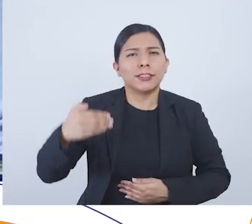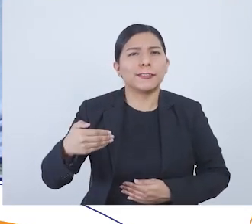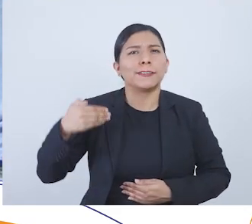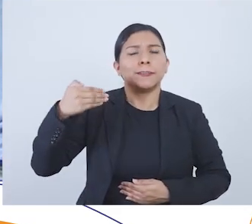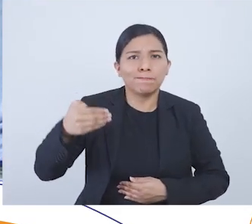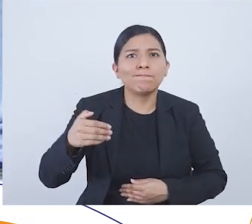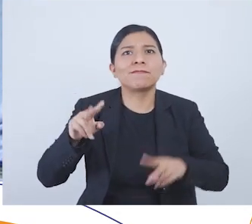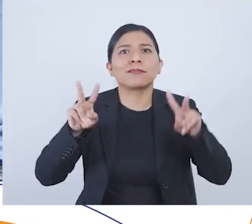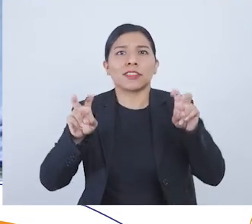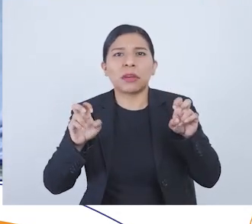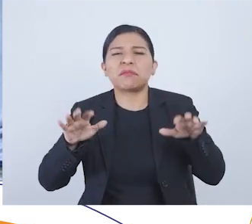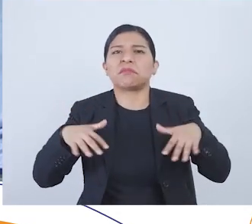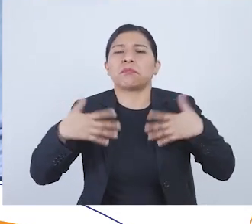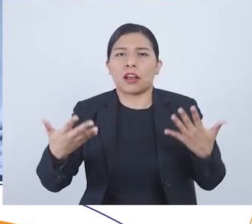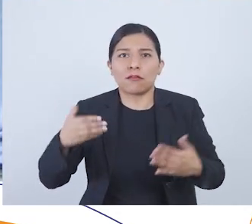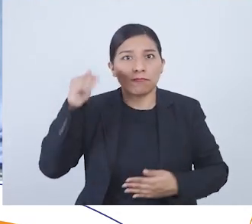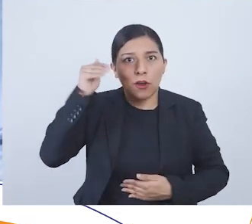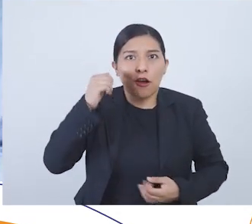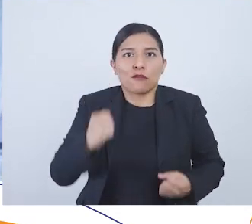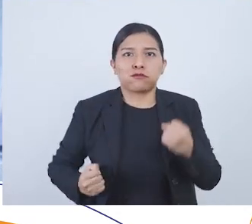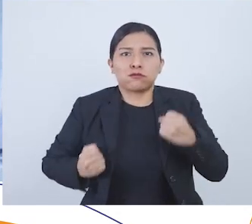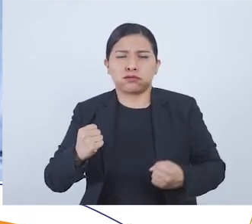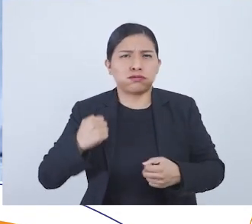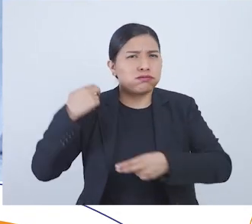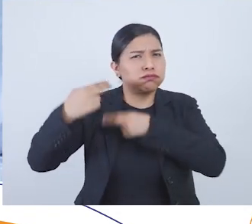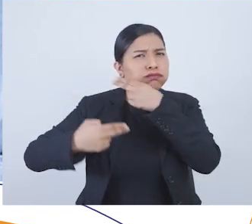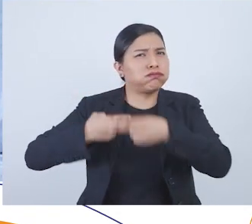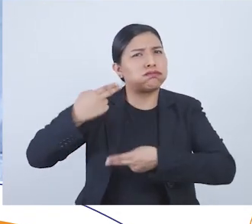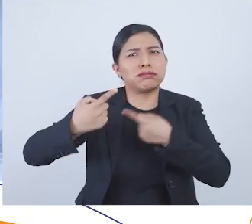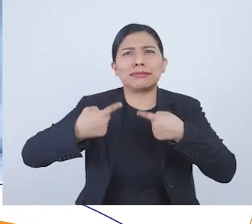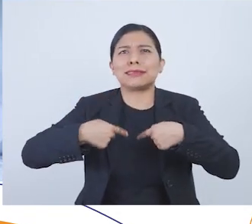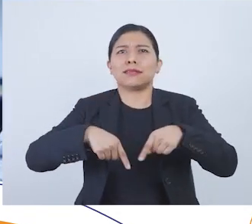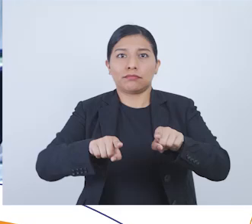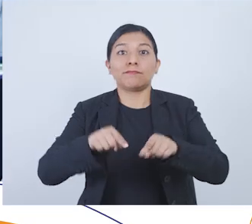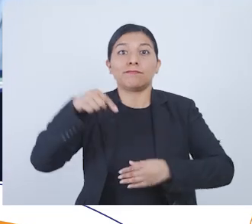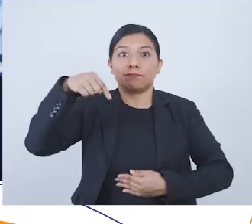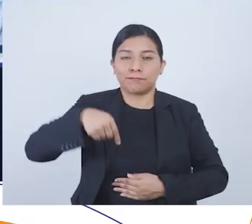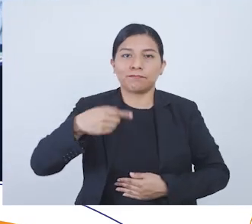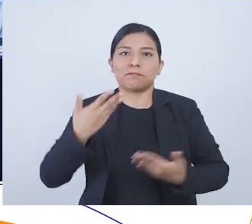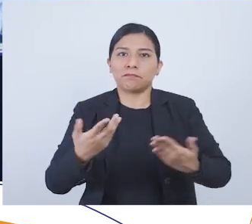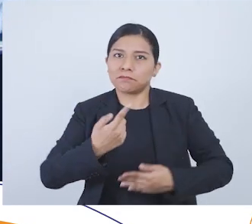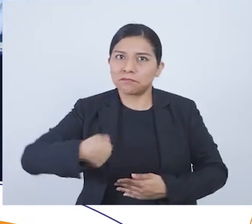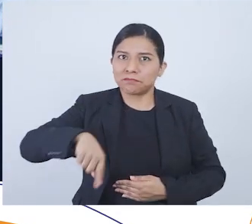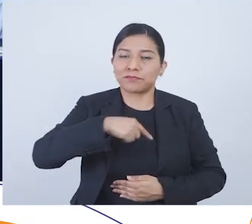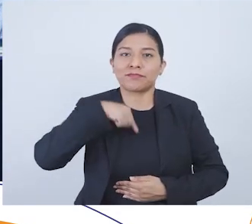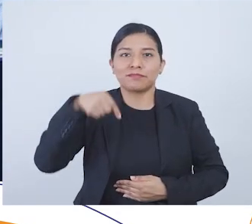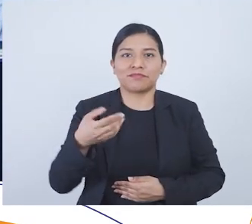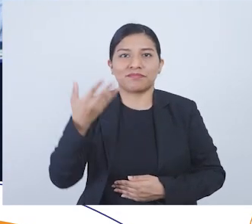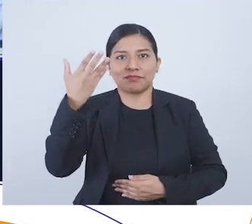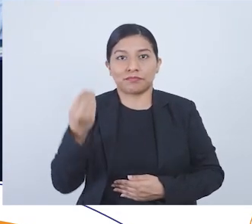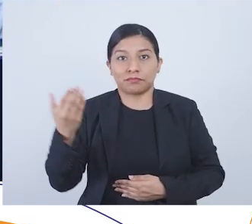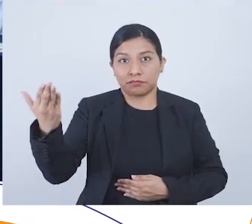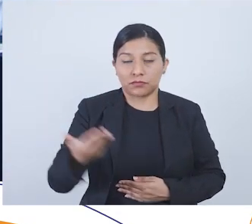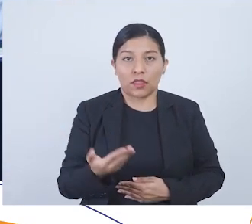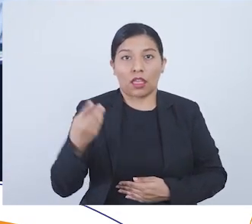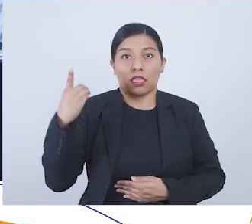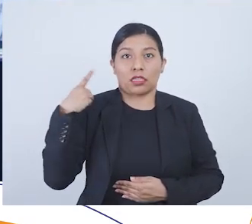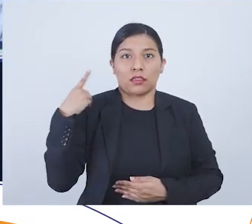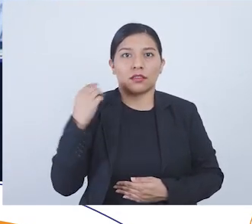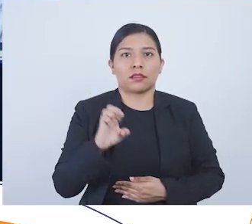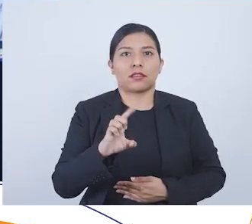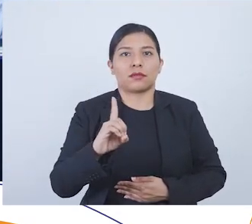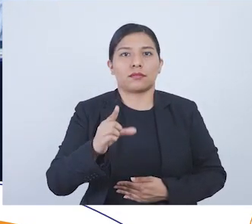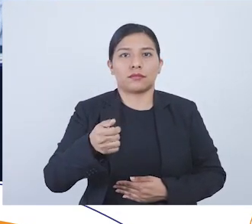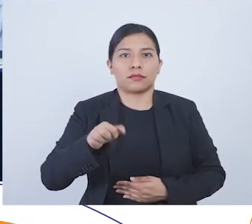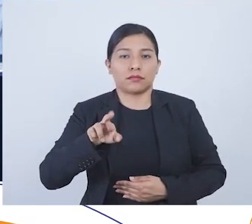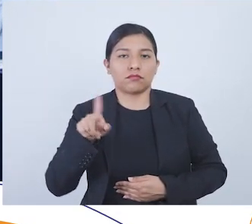Sistema Nacional de Educación Física a través de muchas generaciones. Con ello contamos nosotros en esta ocasión con el director Edgar Ábrego